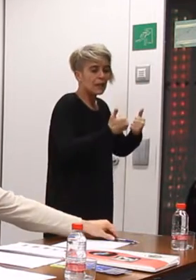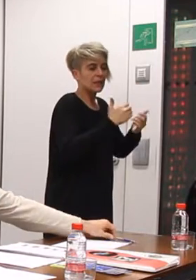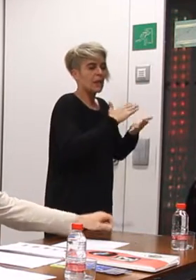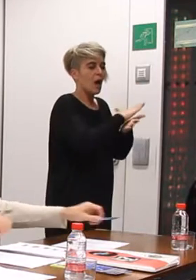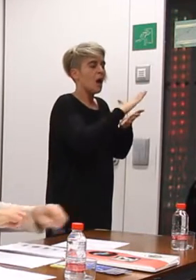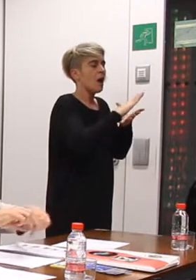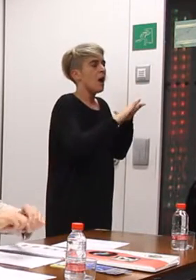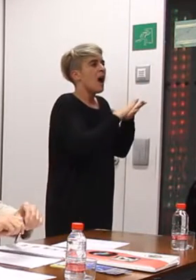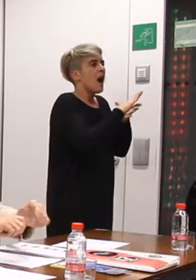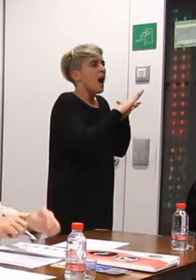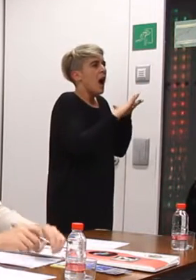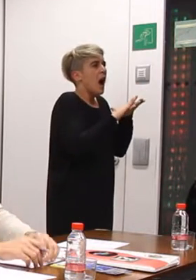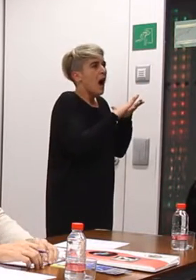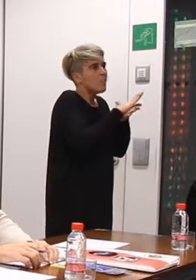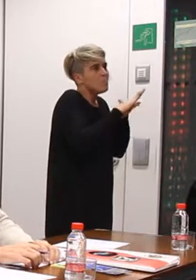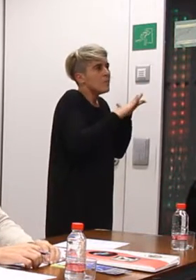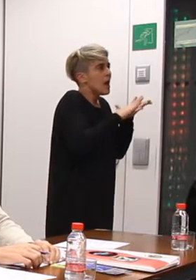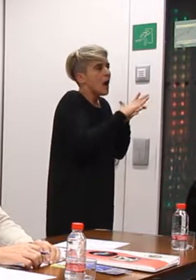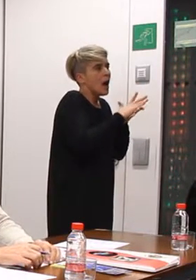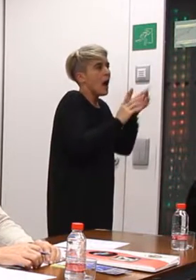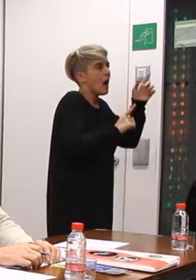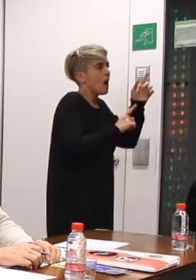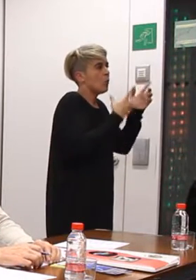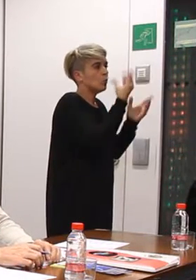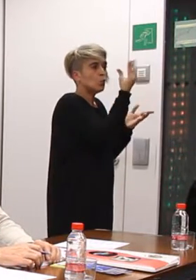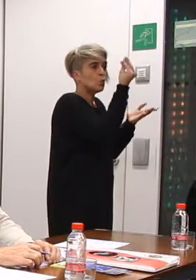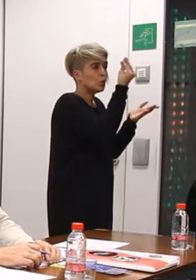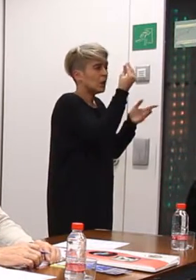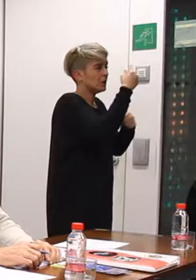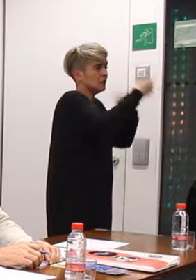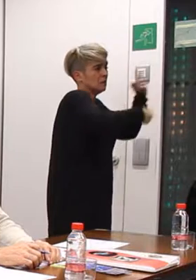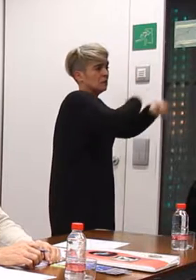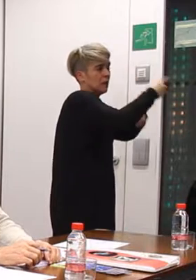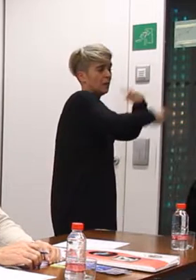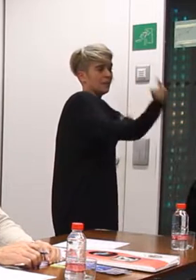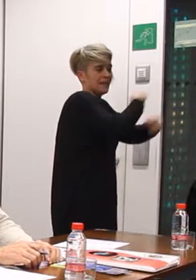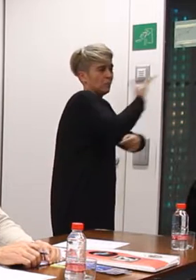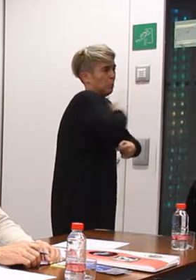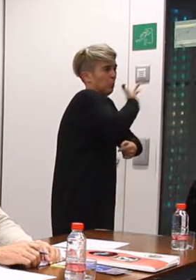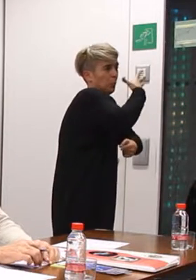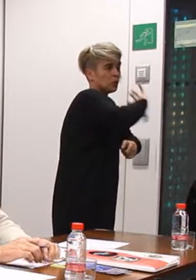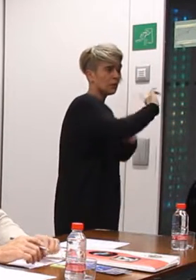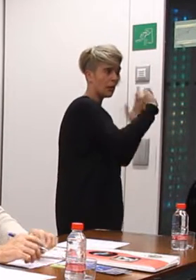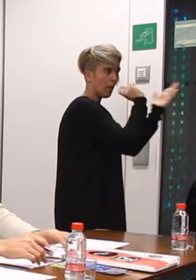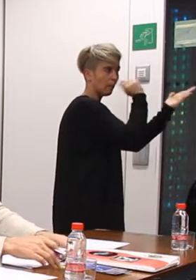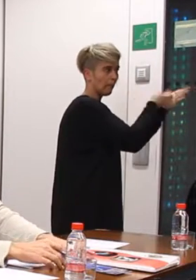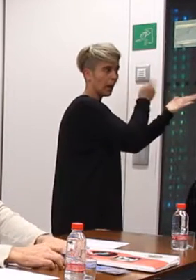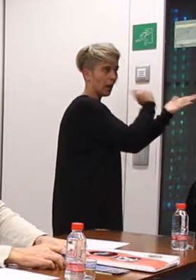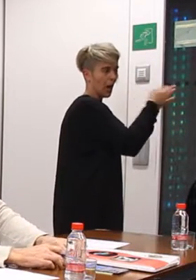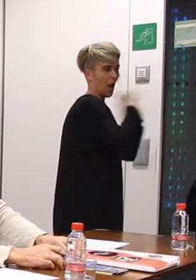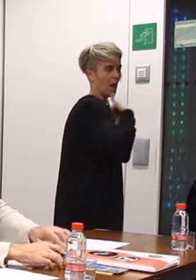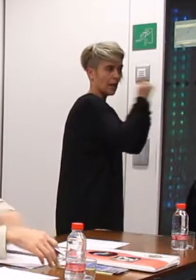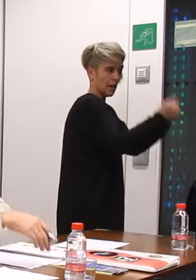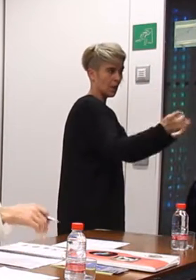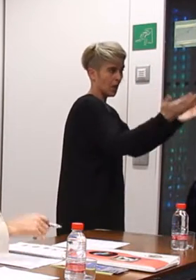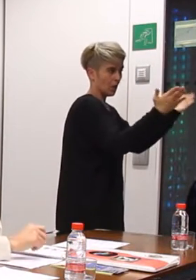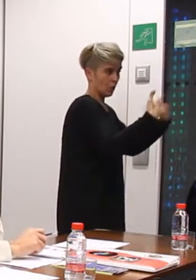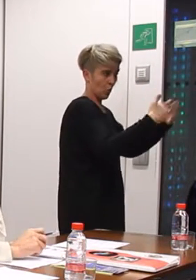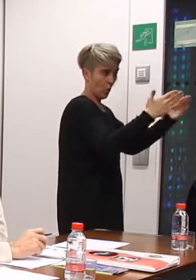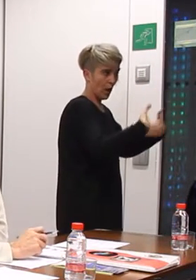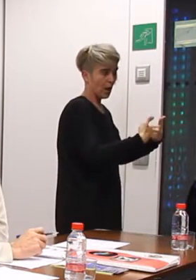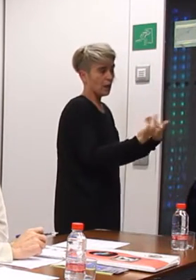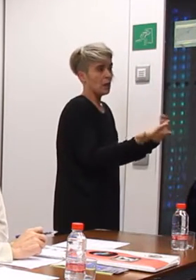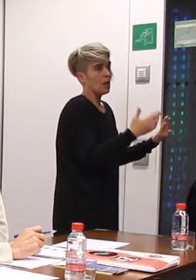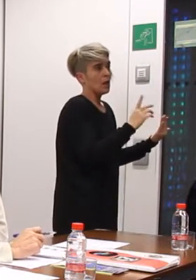la imposibilidad que tienen muchas familias de poder pagar la energía y por lo tanto